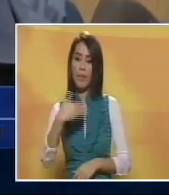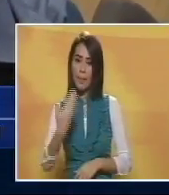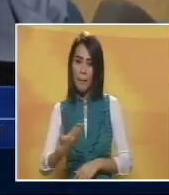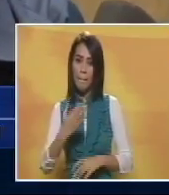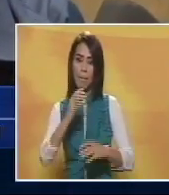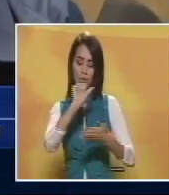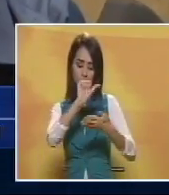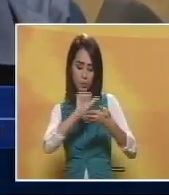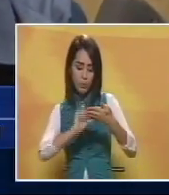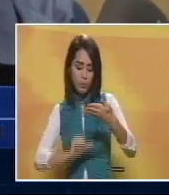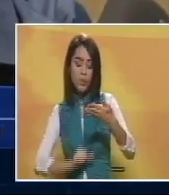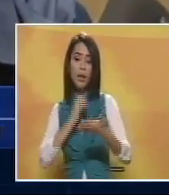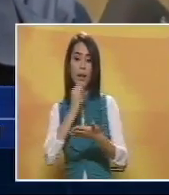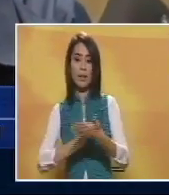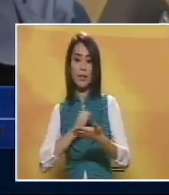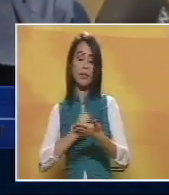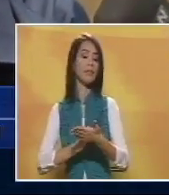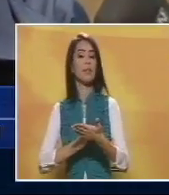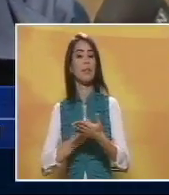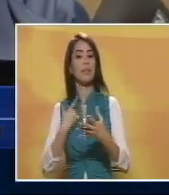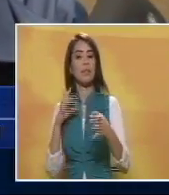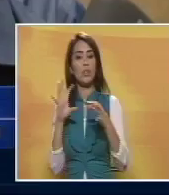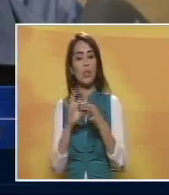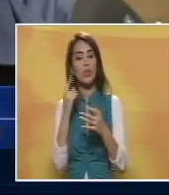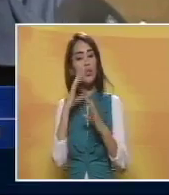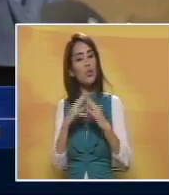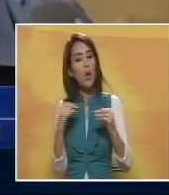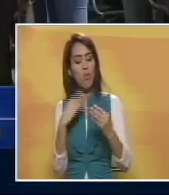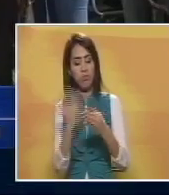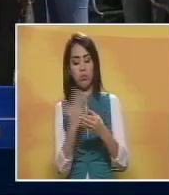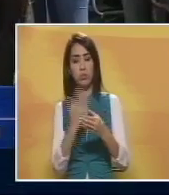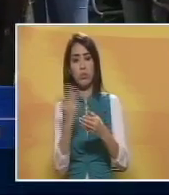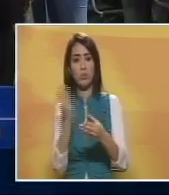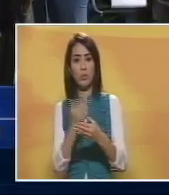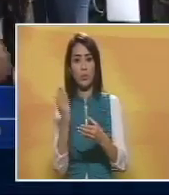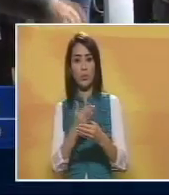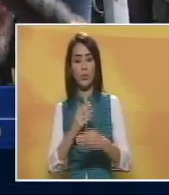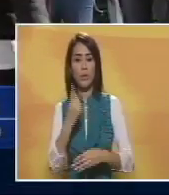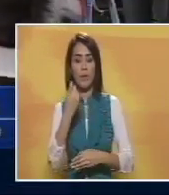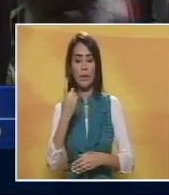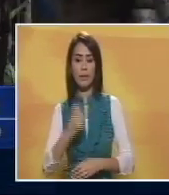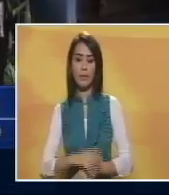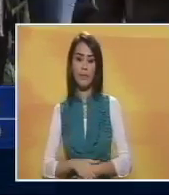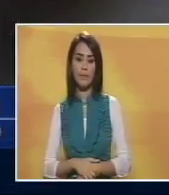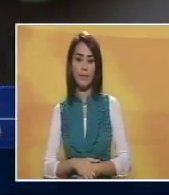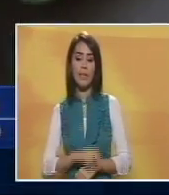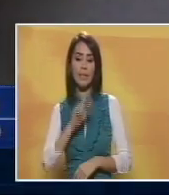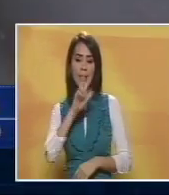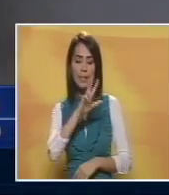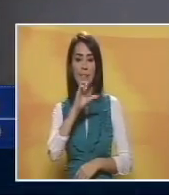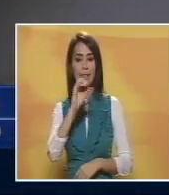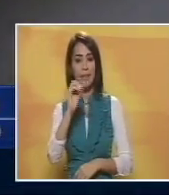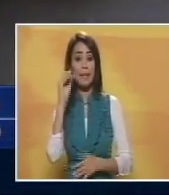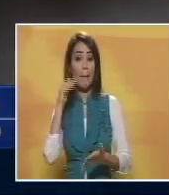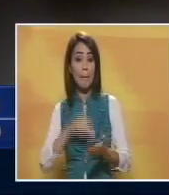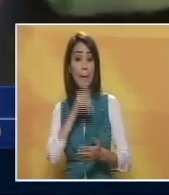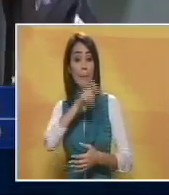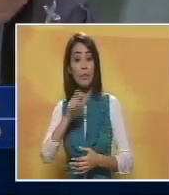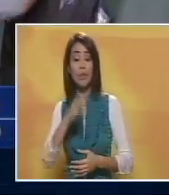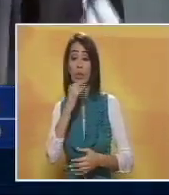un análisis de esa inscripción y ahí va a tener que adjuntar toda la documentación que le falta. Se estima que son 300.000 personas sin